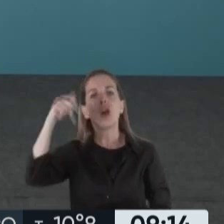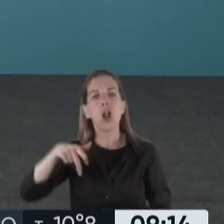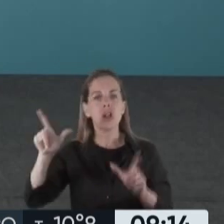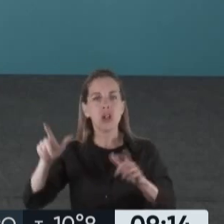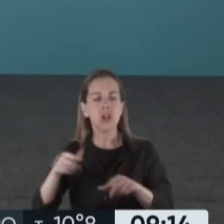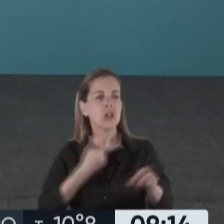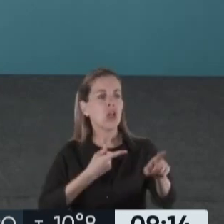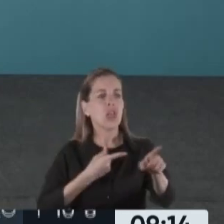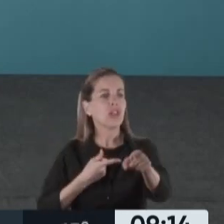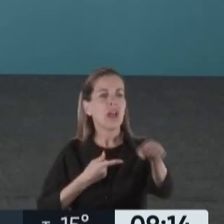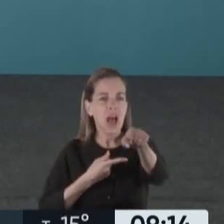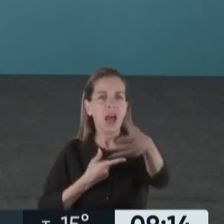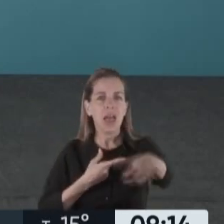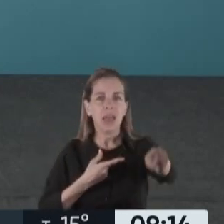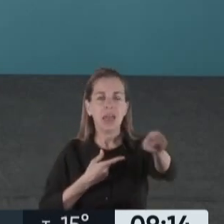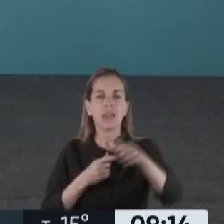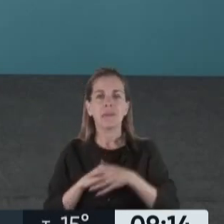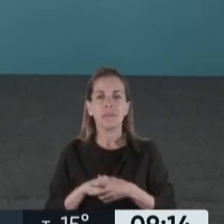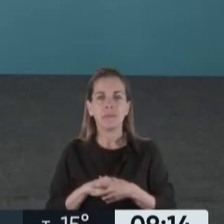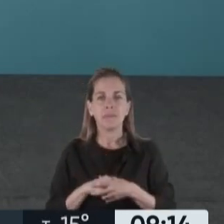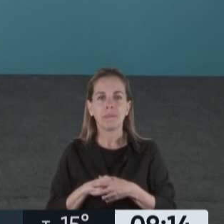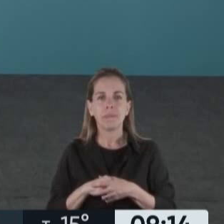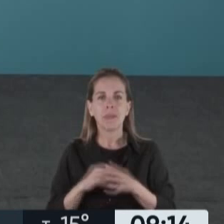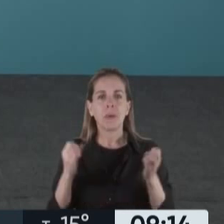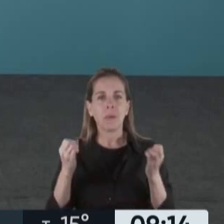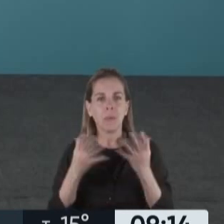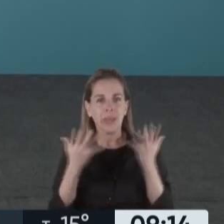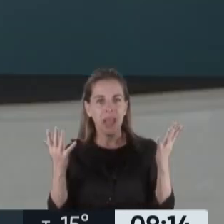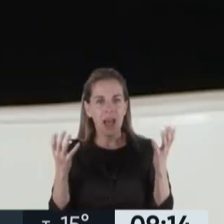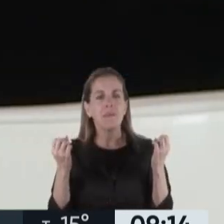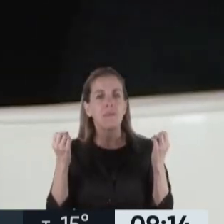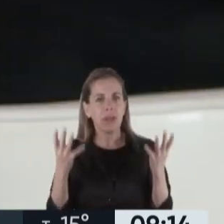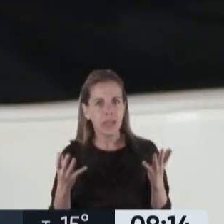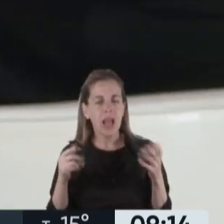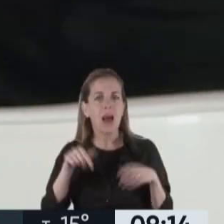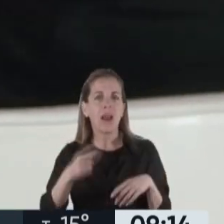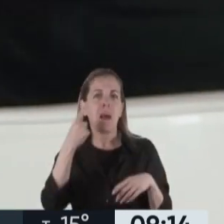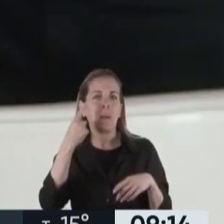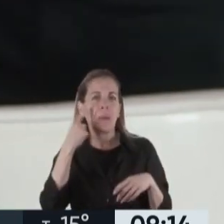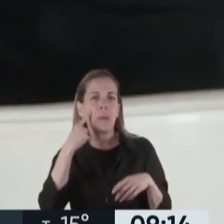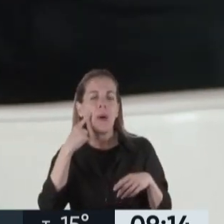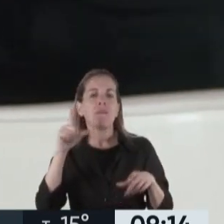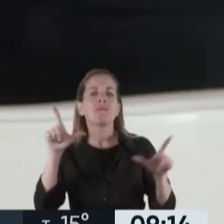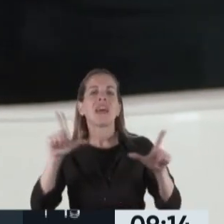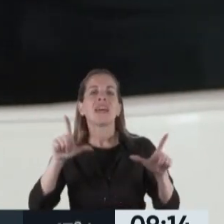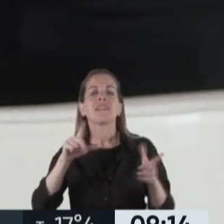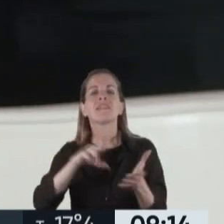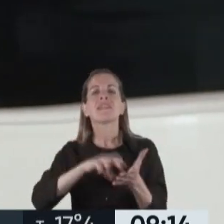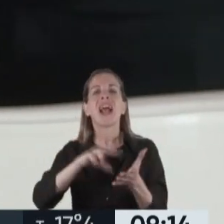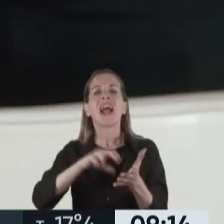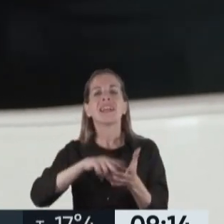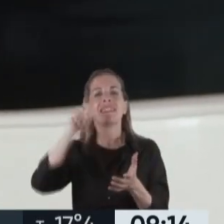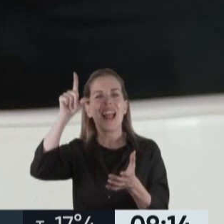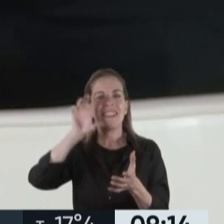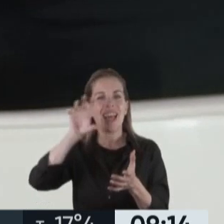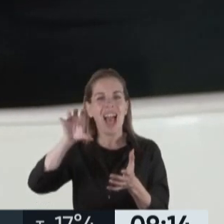¿Dónde está Mauro Rosales? Ahí. ¿Qué tal, portavoz? Buen día para Buen usted. día. Estamos en vivo para Multivisión, Canal 9 de Salta. La pregunta es,